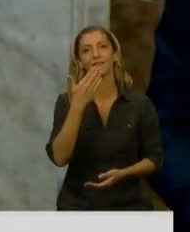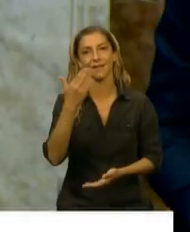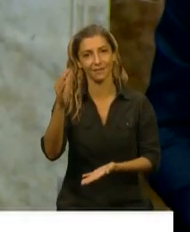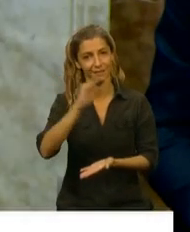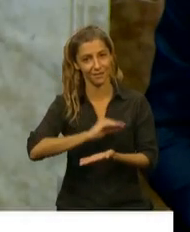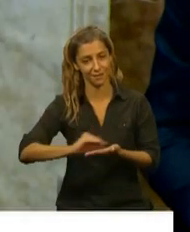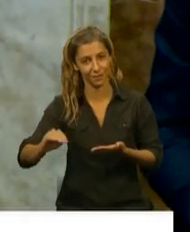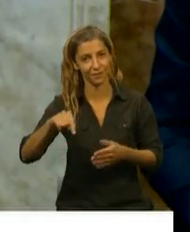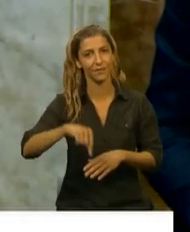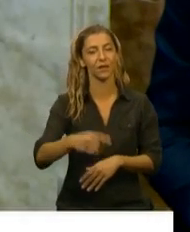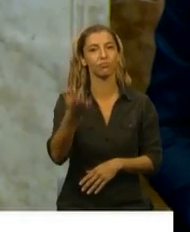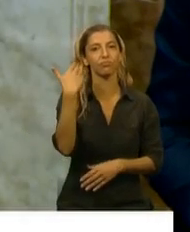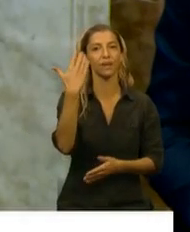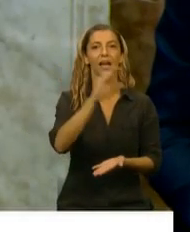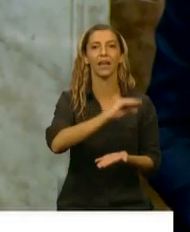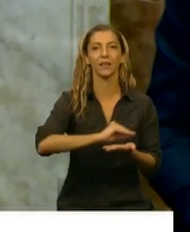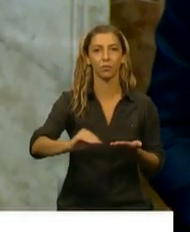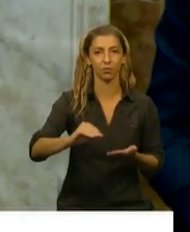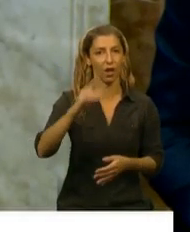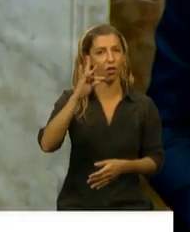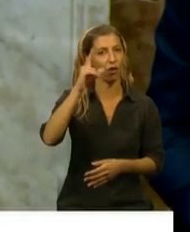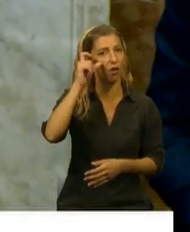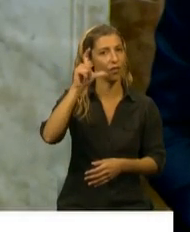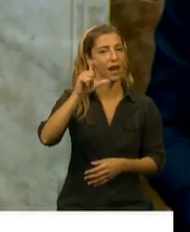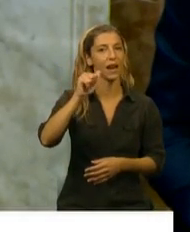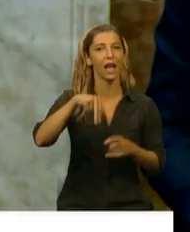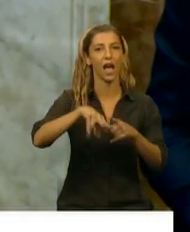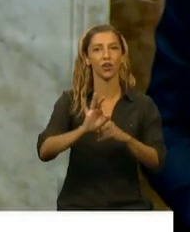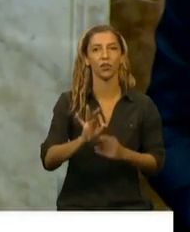Tiene la palabra el diputado Nicolás del Caño.